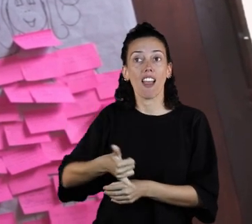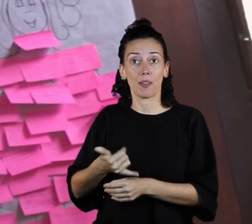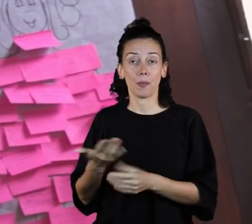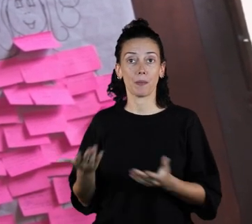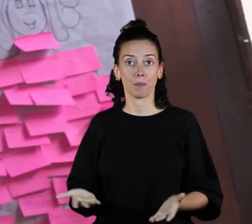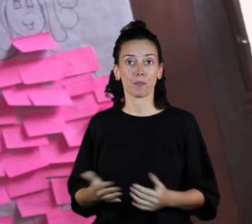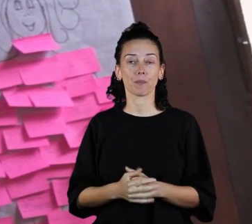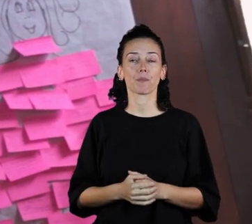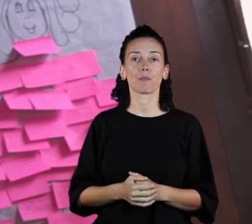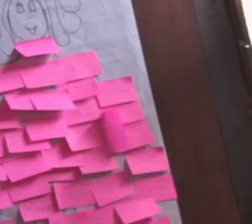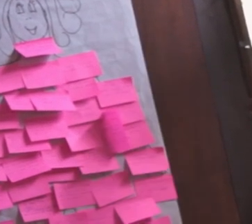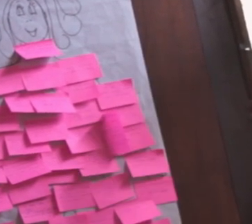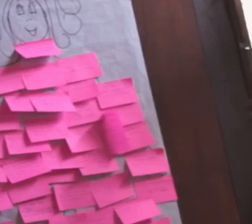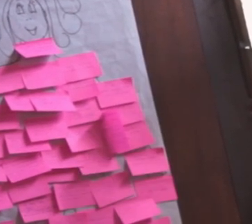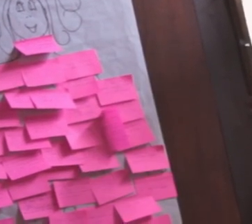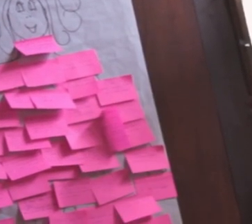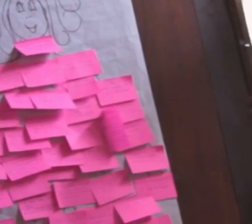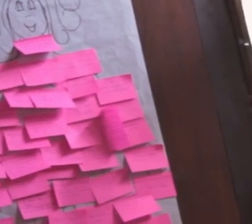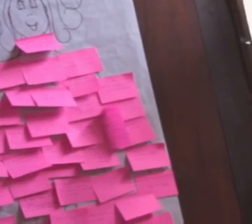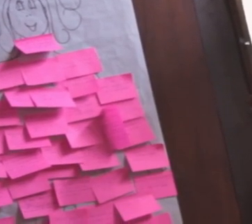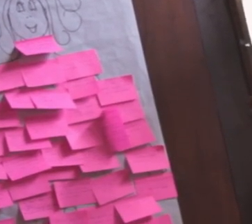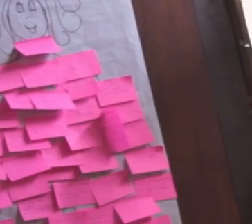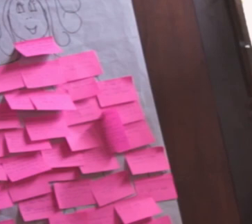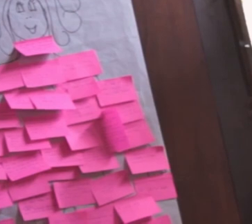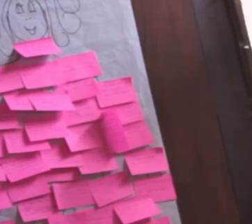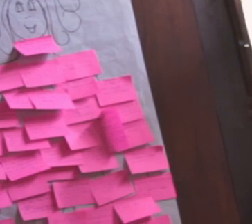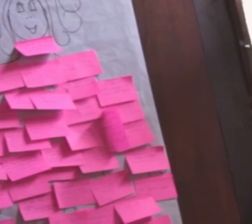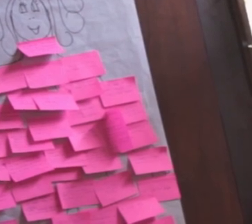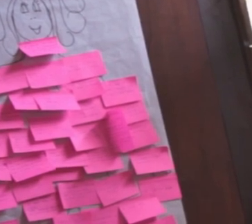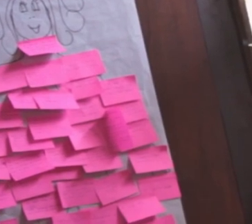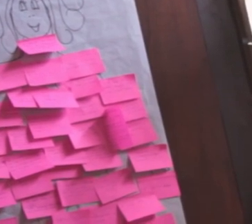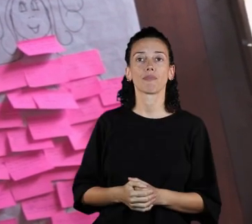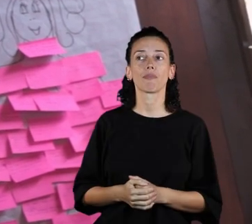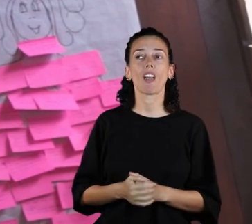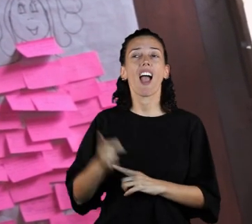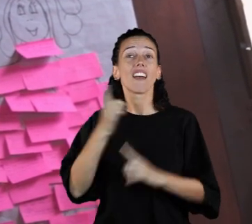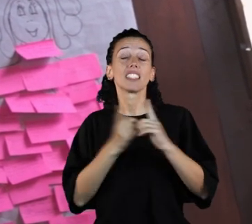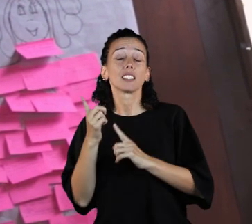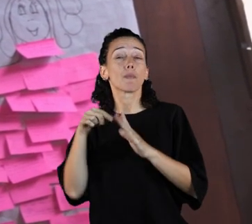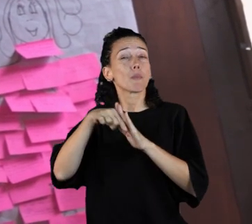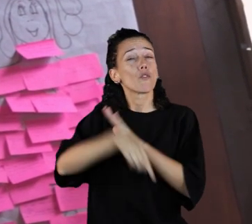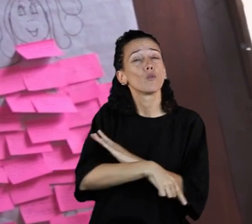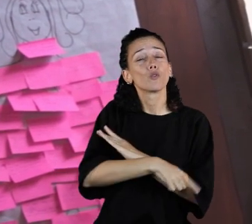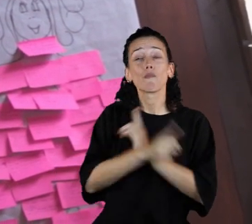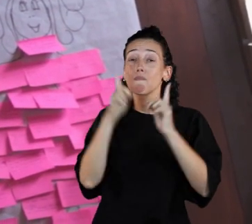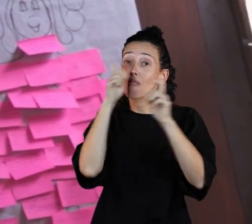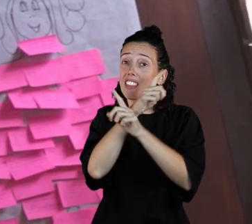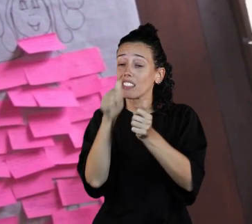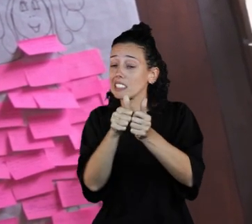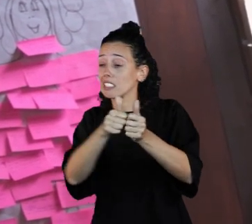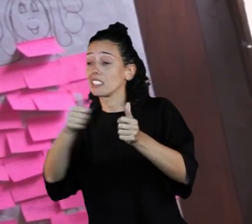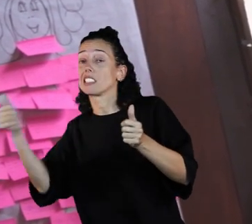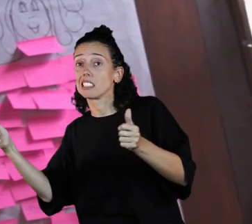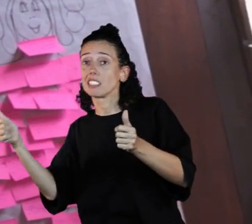realmente tenemos que visualizar su abrigo rosado. Más largo, más difícil va a ser de salir de